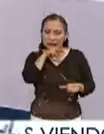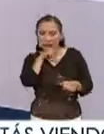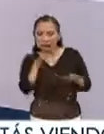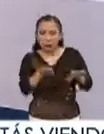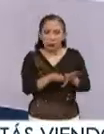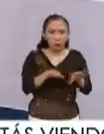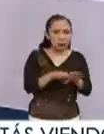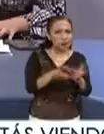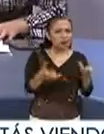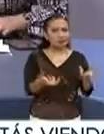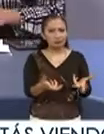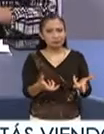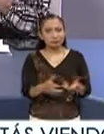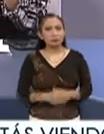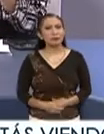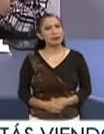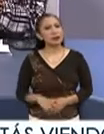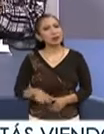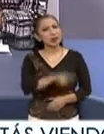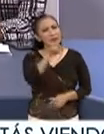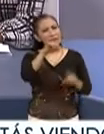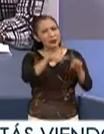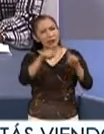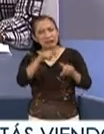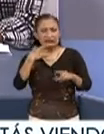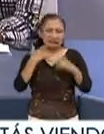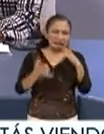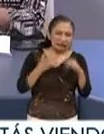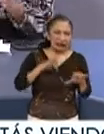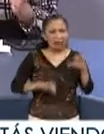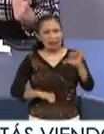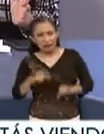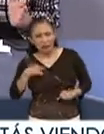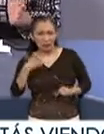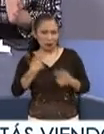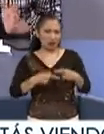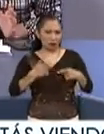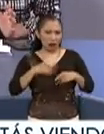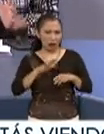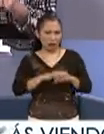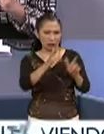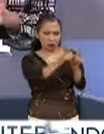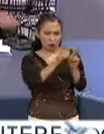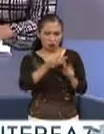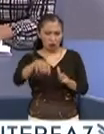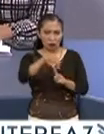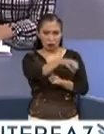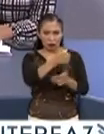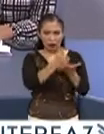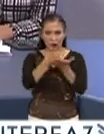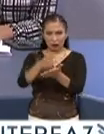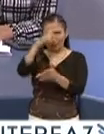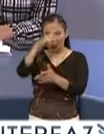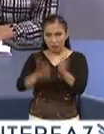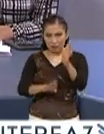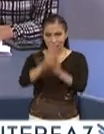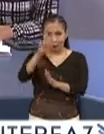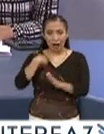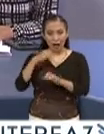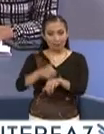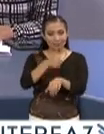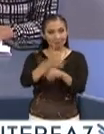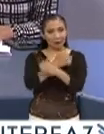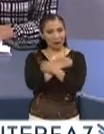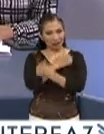preocupaciones. Después de distintos esfuerzos protagonizados por los principales grupos que guiaron el desarrollo del país para